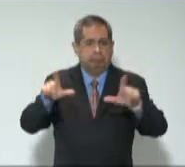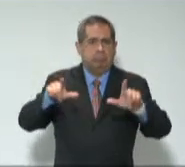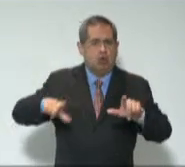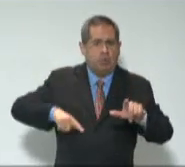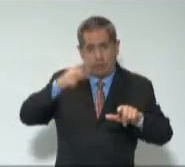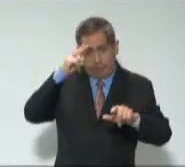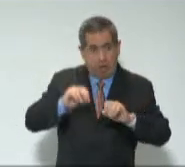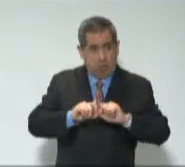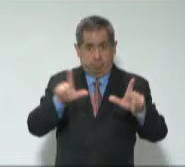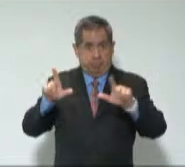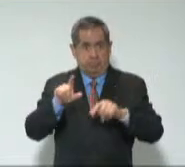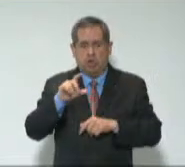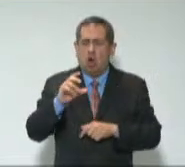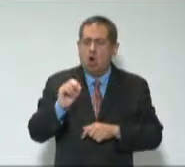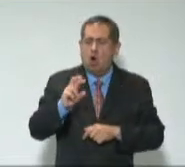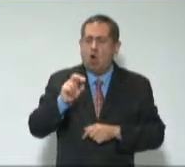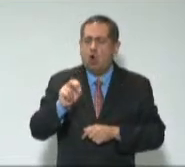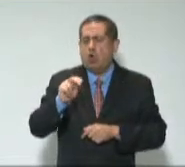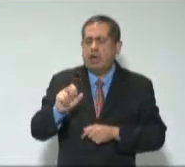de México o sea